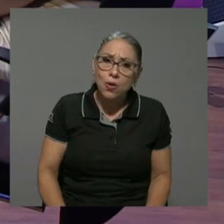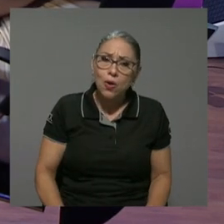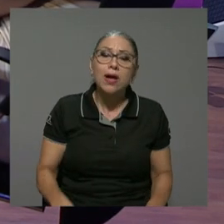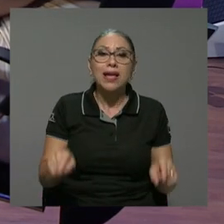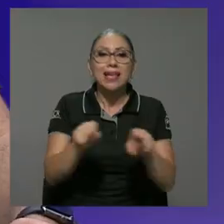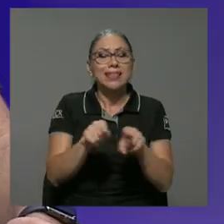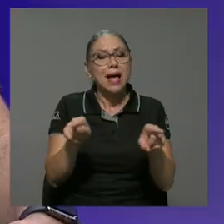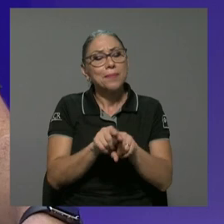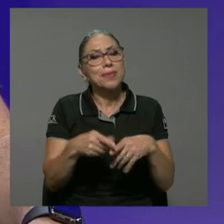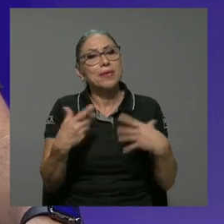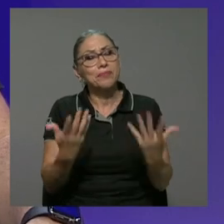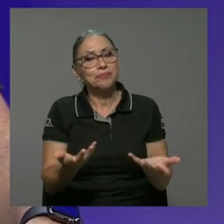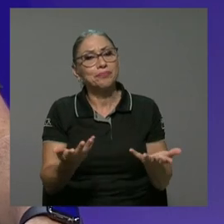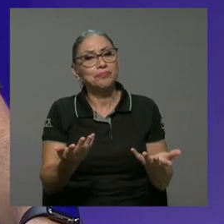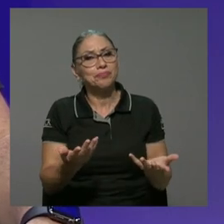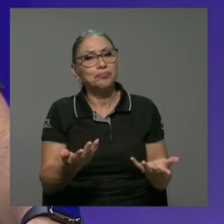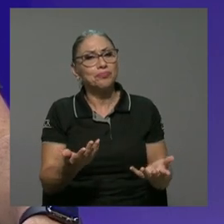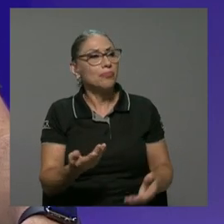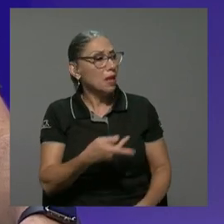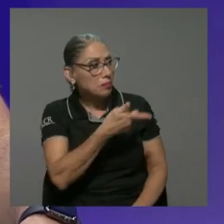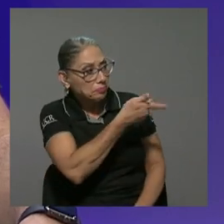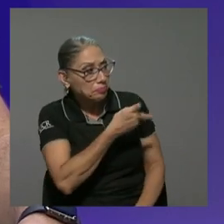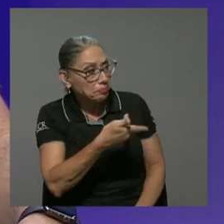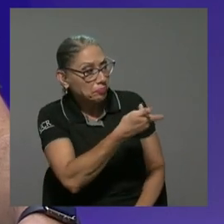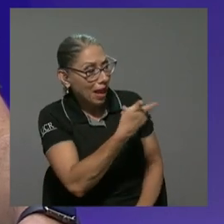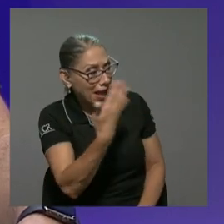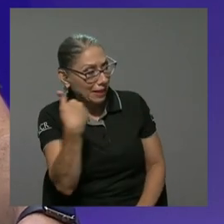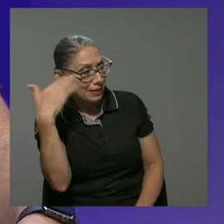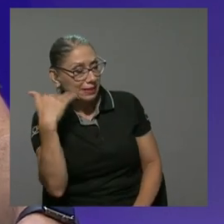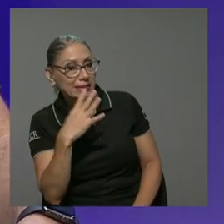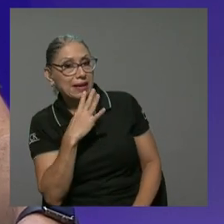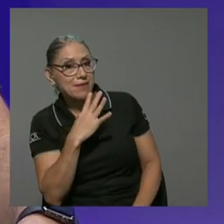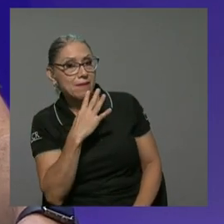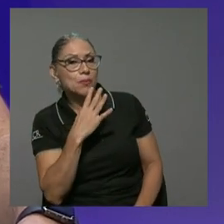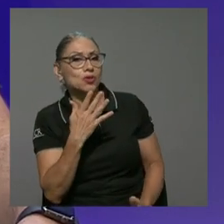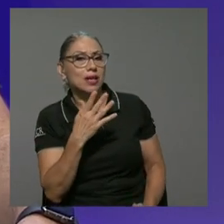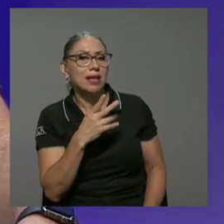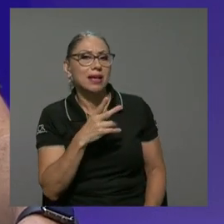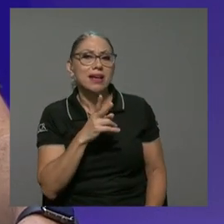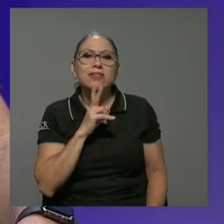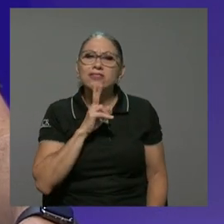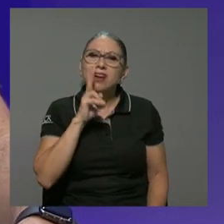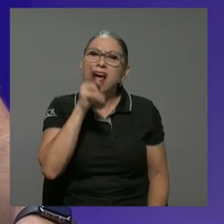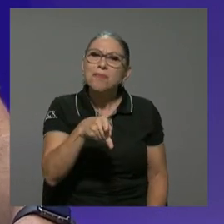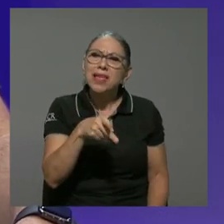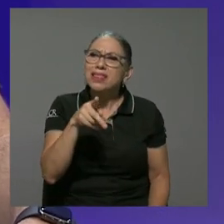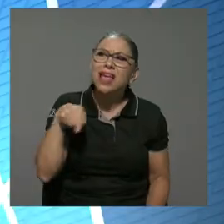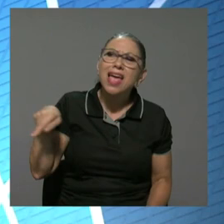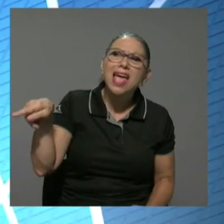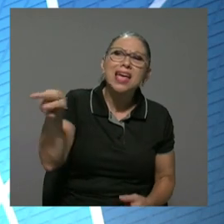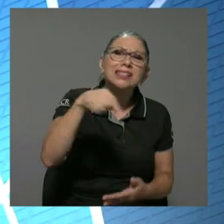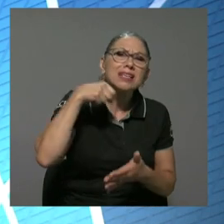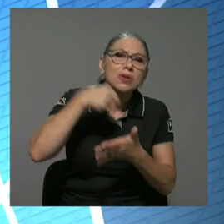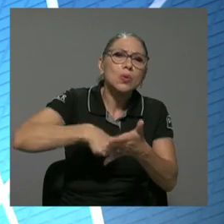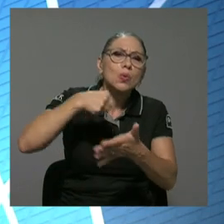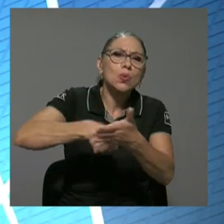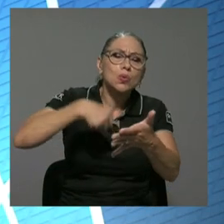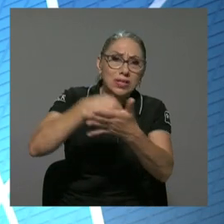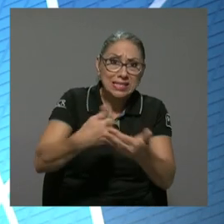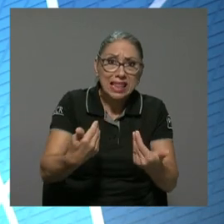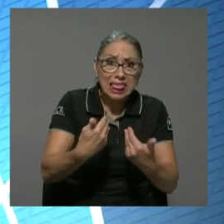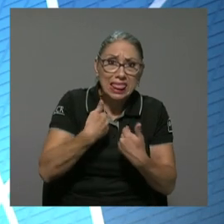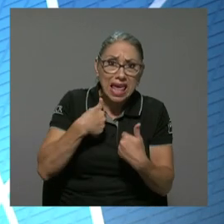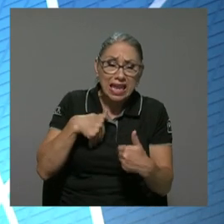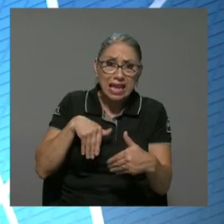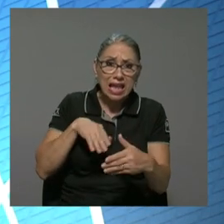que comentábamos detrás de escena es, ¿realmente qué efectos tienen estas movilizaciones? Si es que las tienen, para empezar,